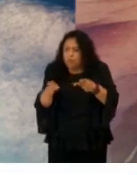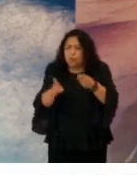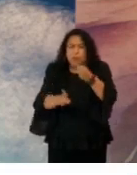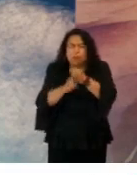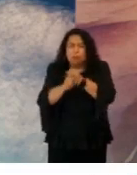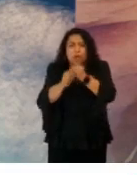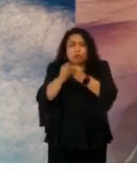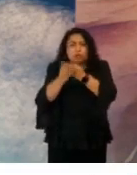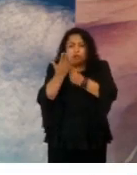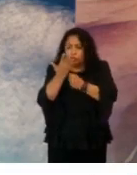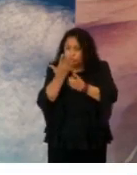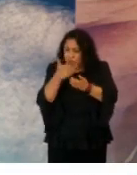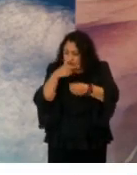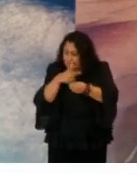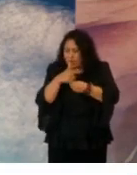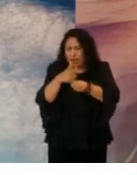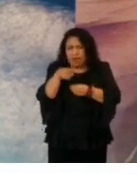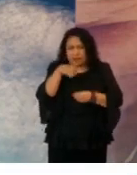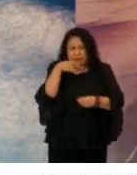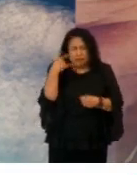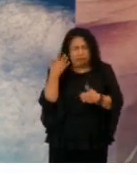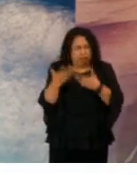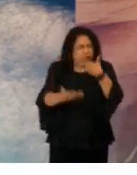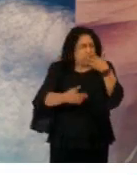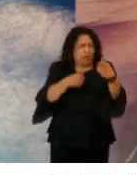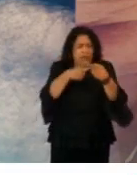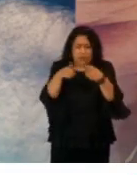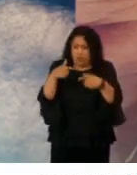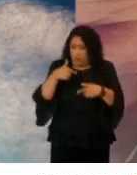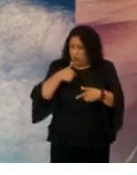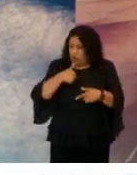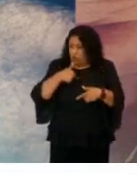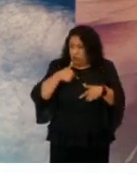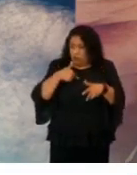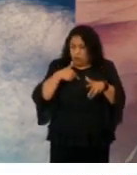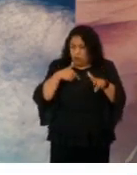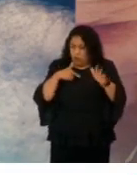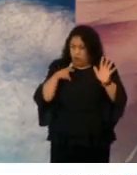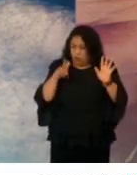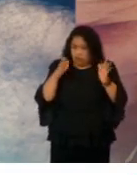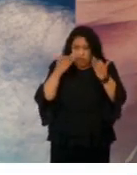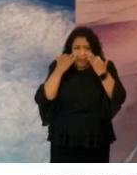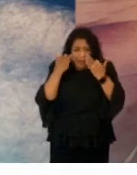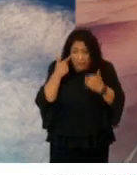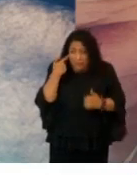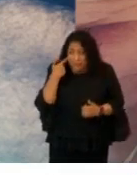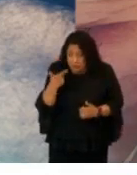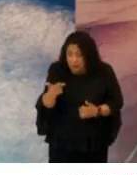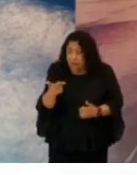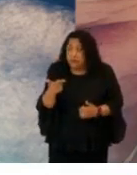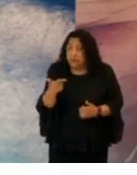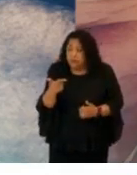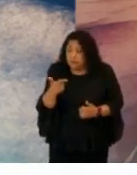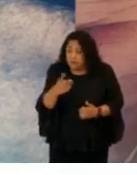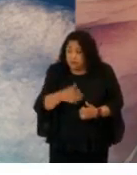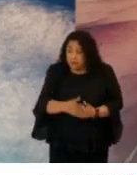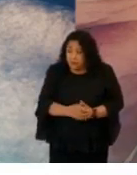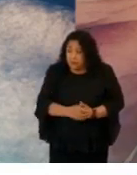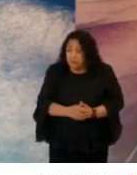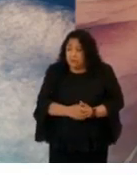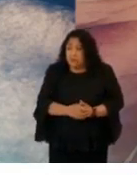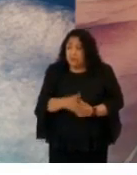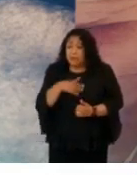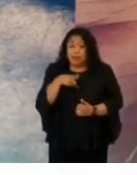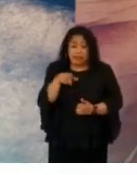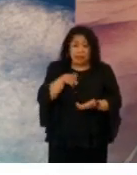en Chile y se empezaron a hablar de una cantidad de cosas que yo nunca me había expuesto y ahí te das cuenta, ¿no? De que tienes una generación que es como, no están en